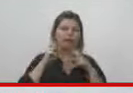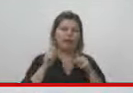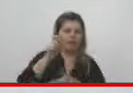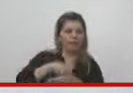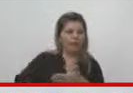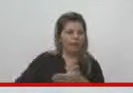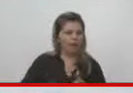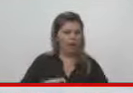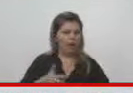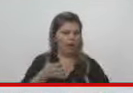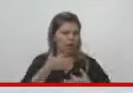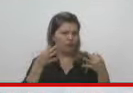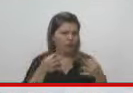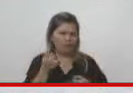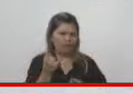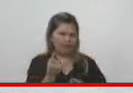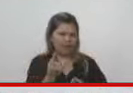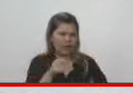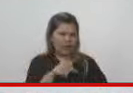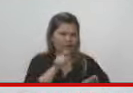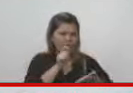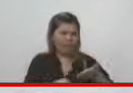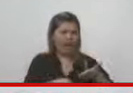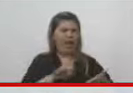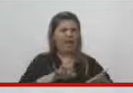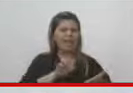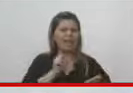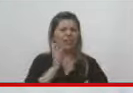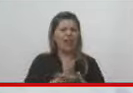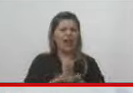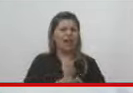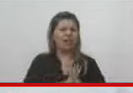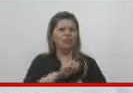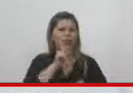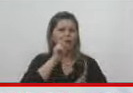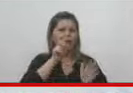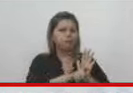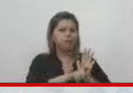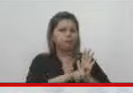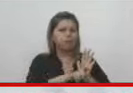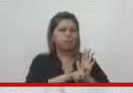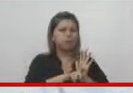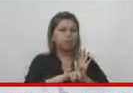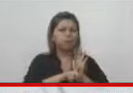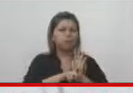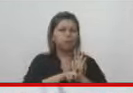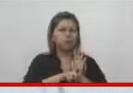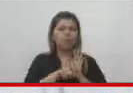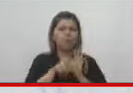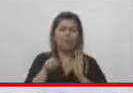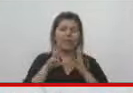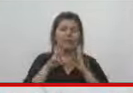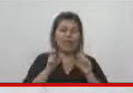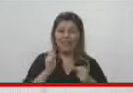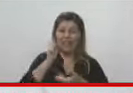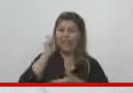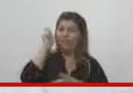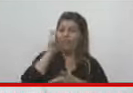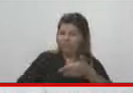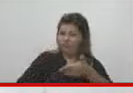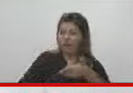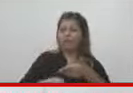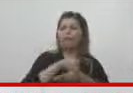se cumplió porque hay una falsedad ideológica, hay un delito de usurpación de título por parte de alguien que firmó